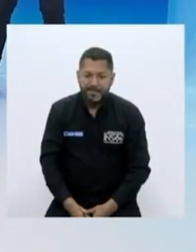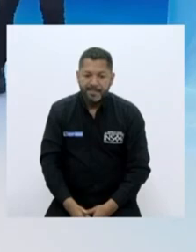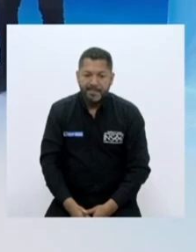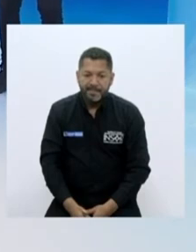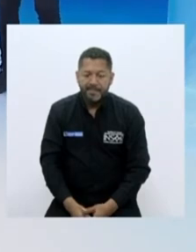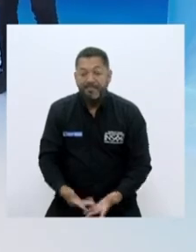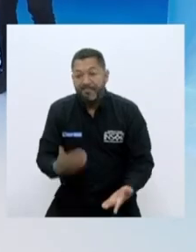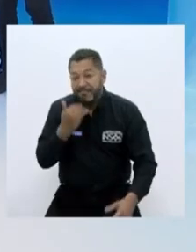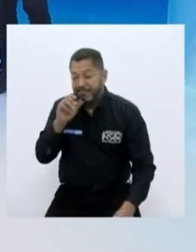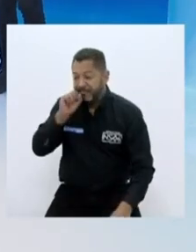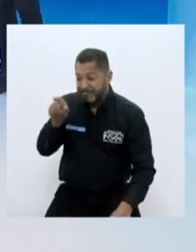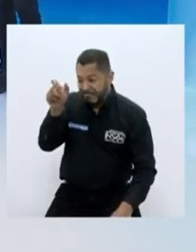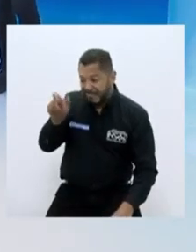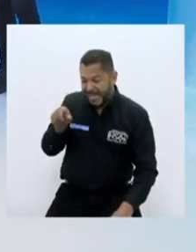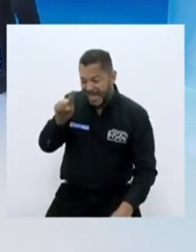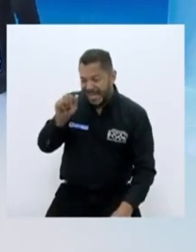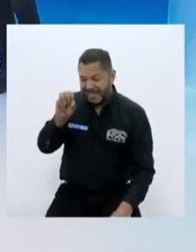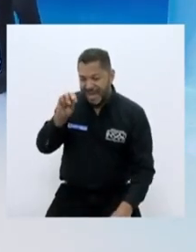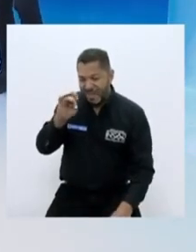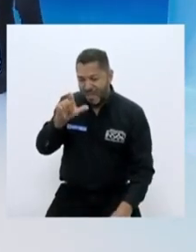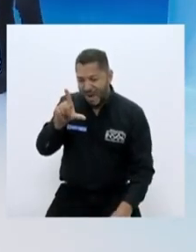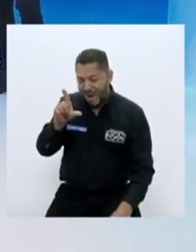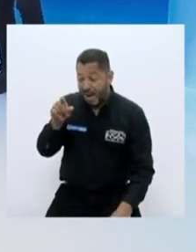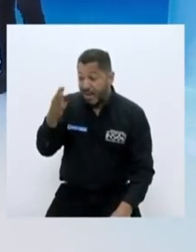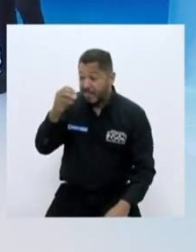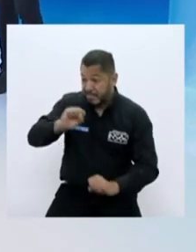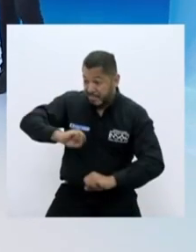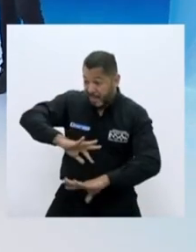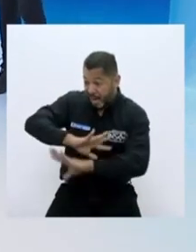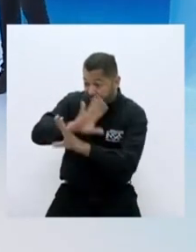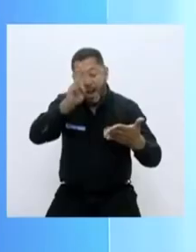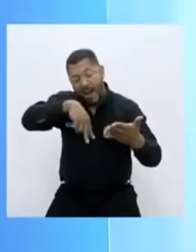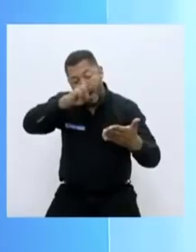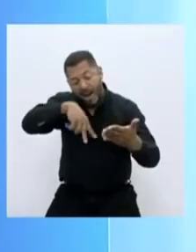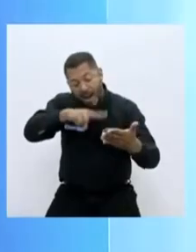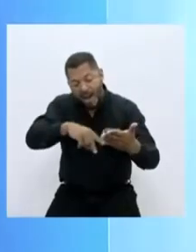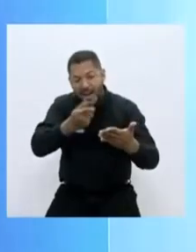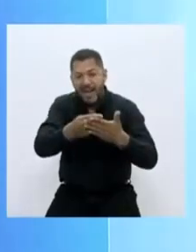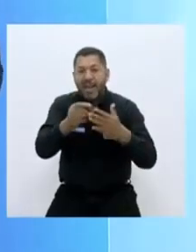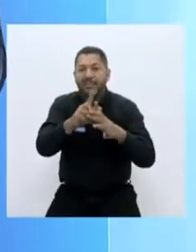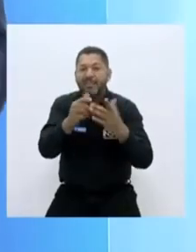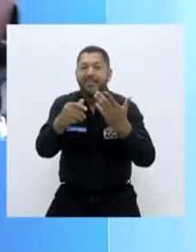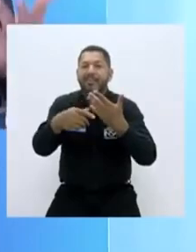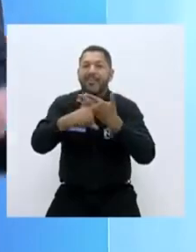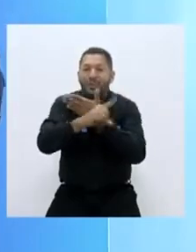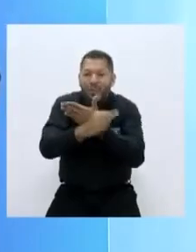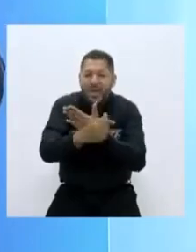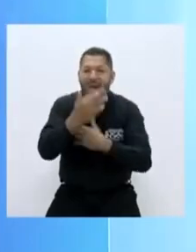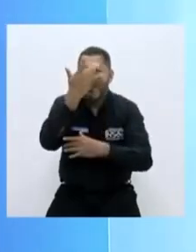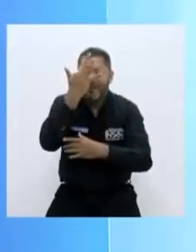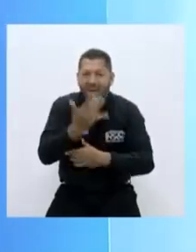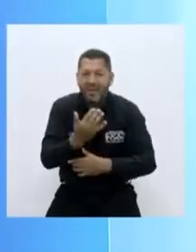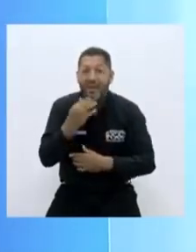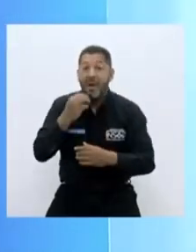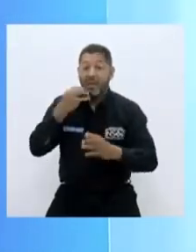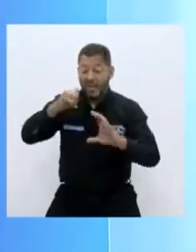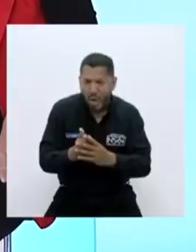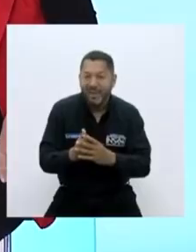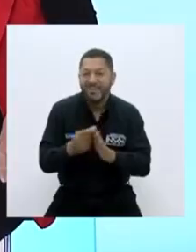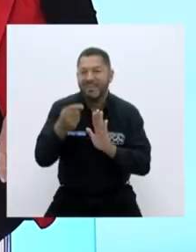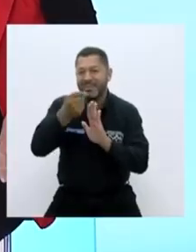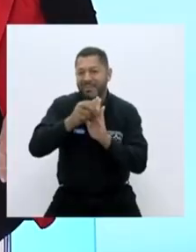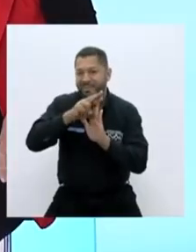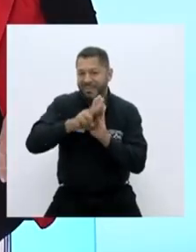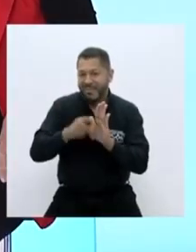también es un espacio para eso, aprender, entretener y entre todos crear rutinas que nos permita tener una convivencia armoniosa y